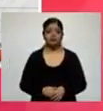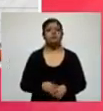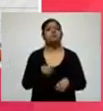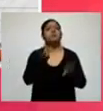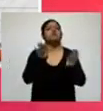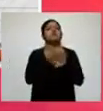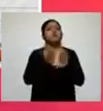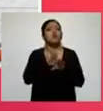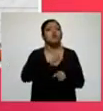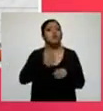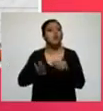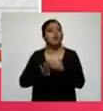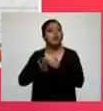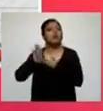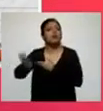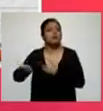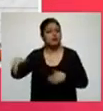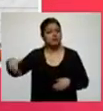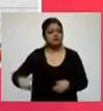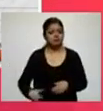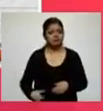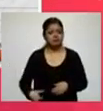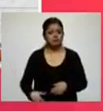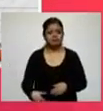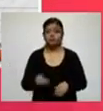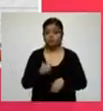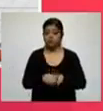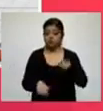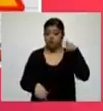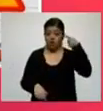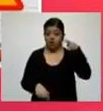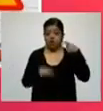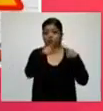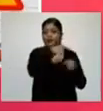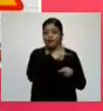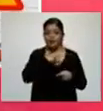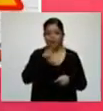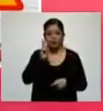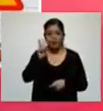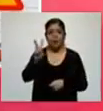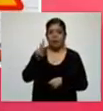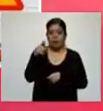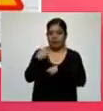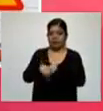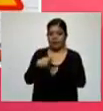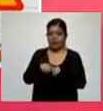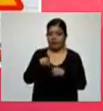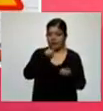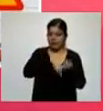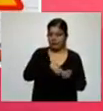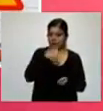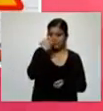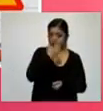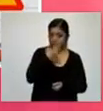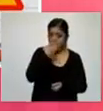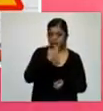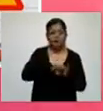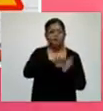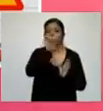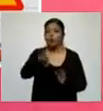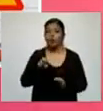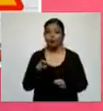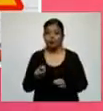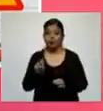¿Cómo evitar un accidente? El primer paso es identificar los lugares de riesgo dentro de la escuela, como